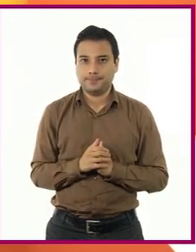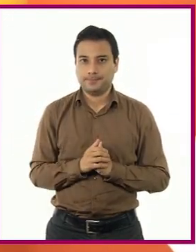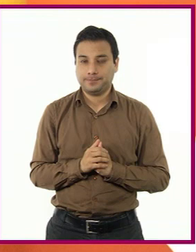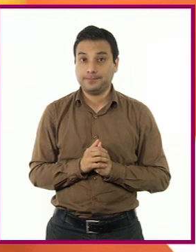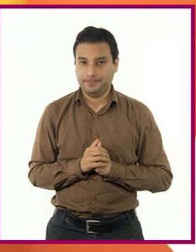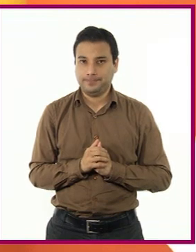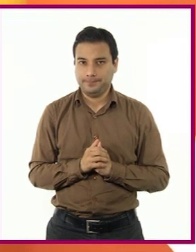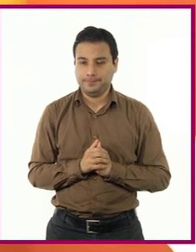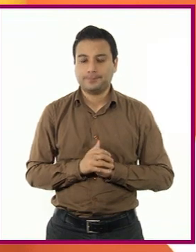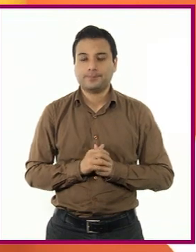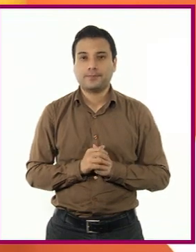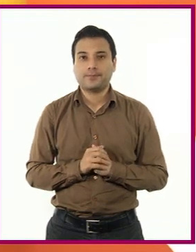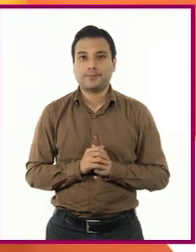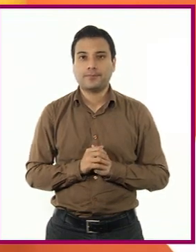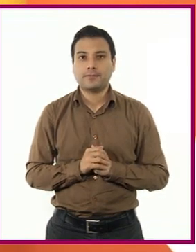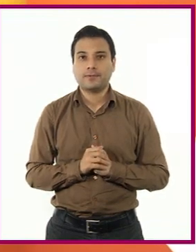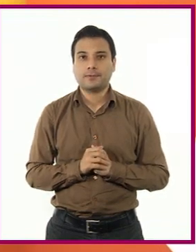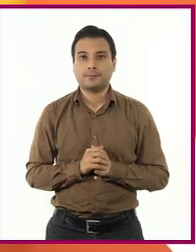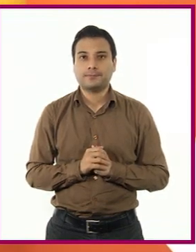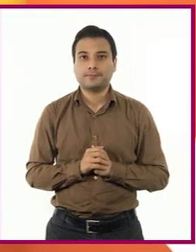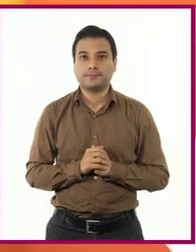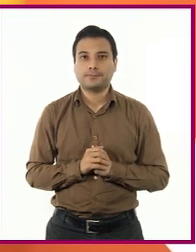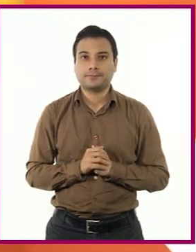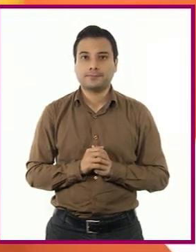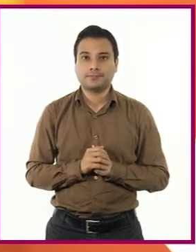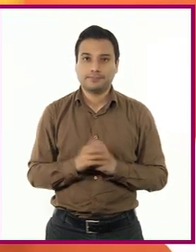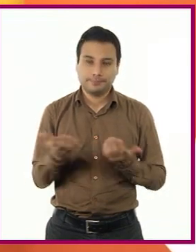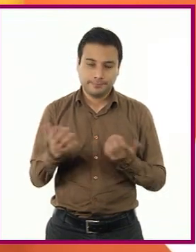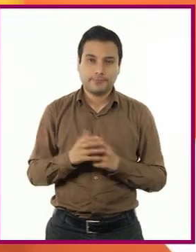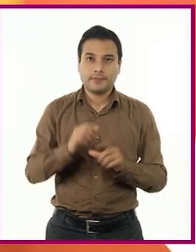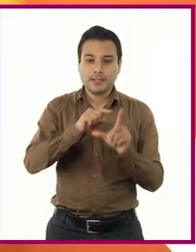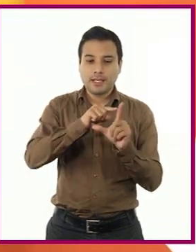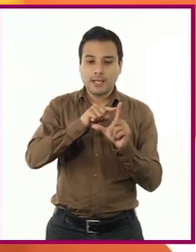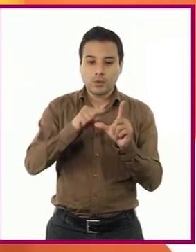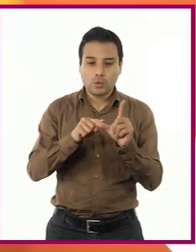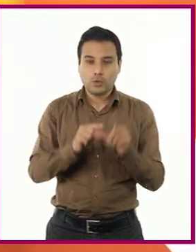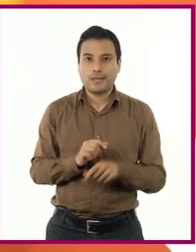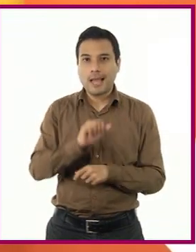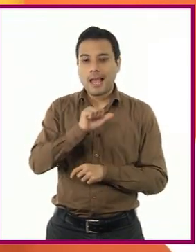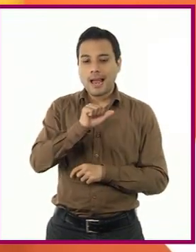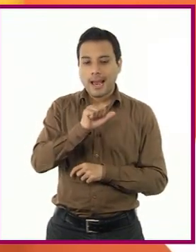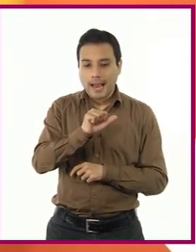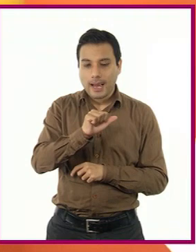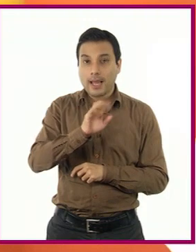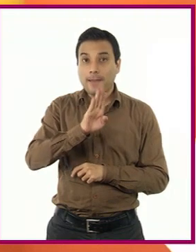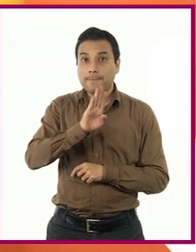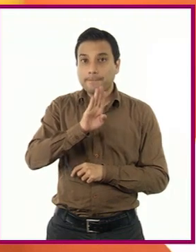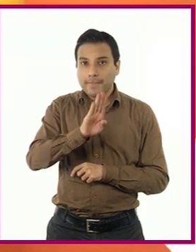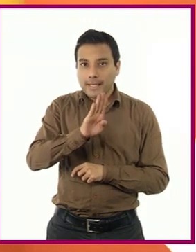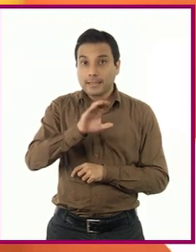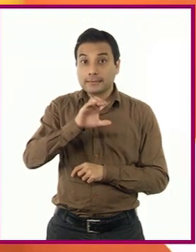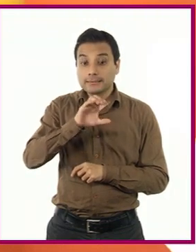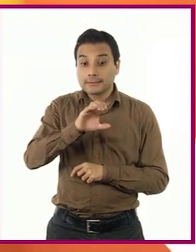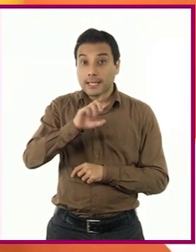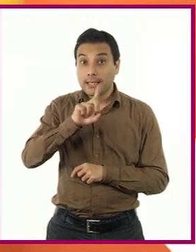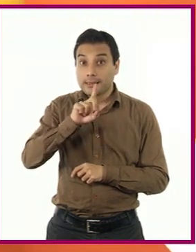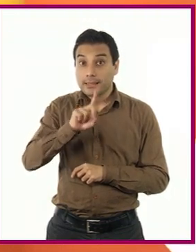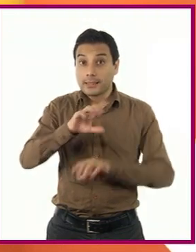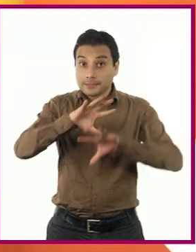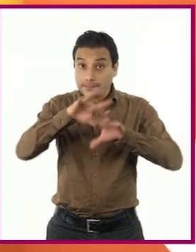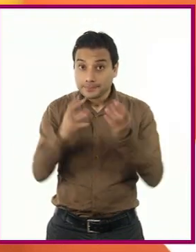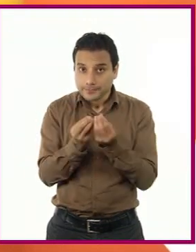ser cuadrilátero. Ángulo A más ángulo B más ángulo C más ángulo D igual